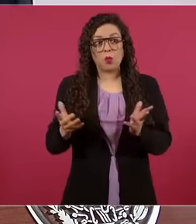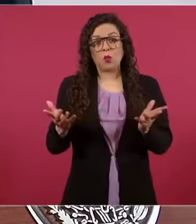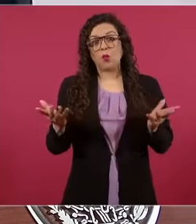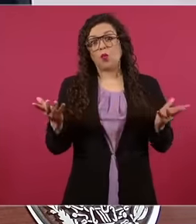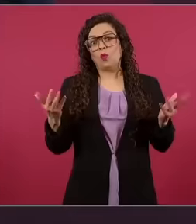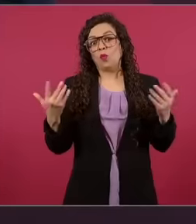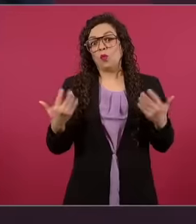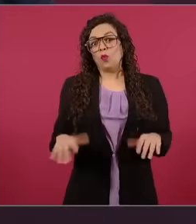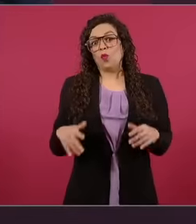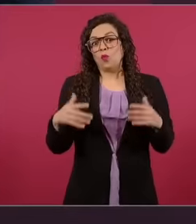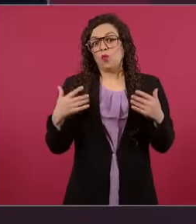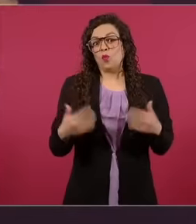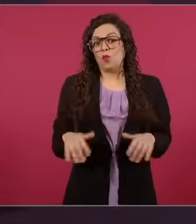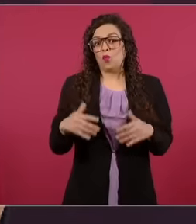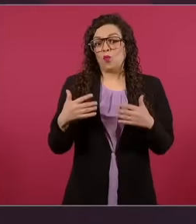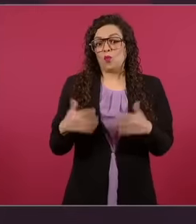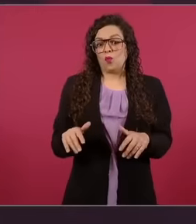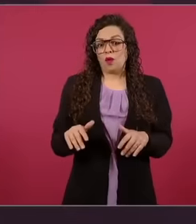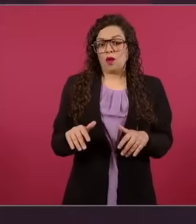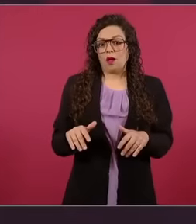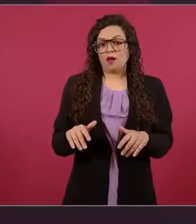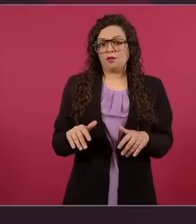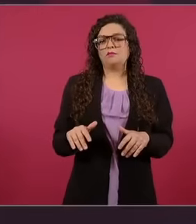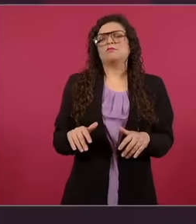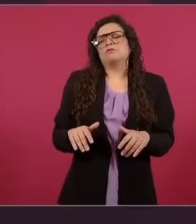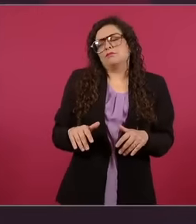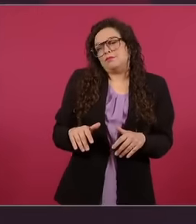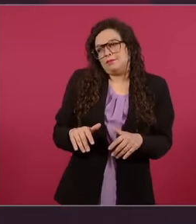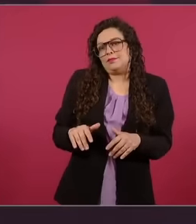Claro, en Estados Unidos es en dólar.